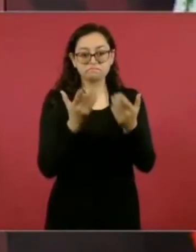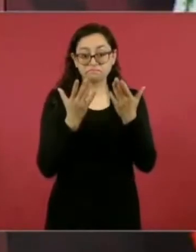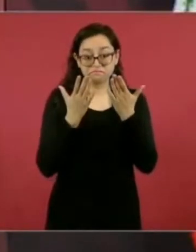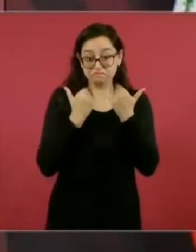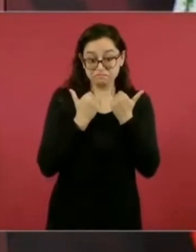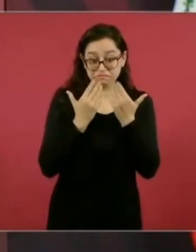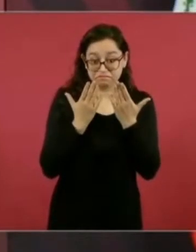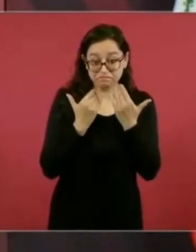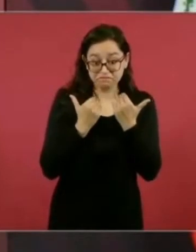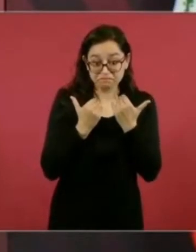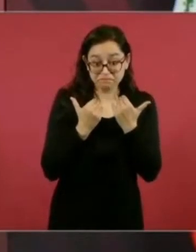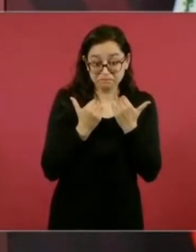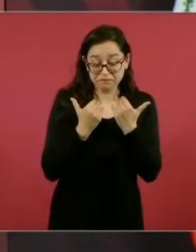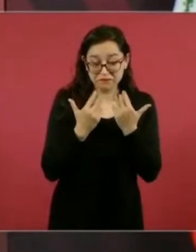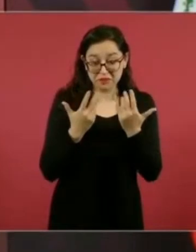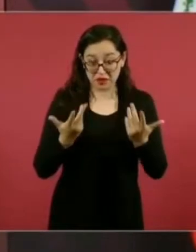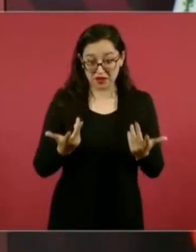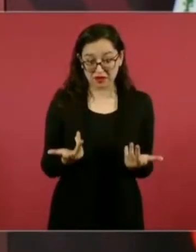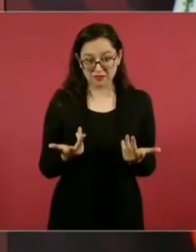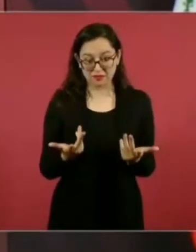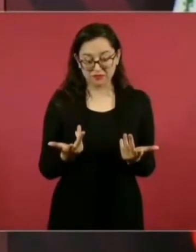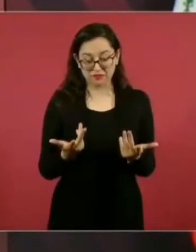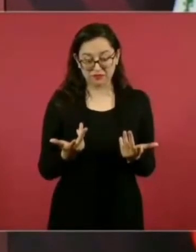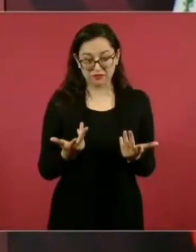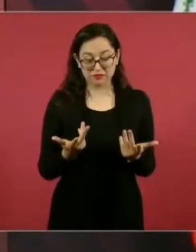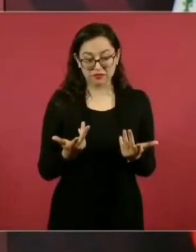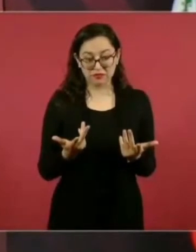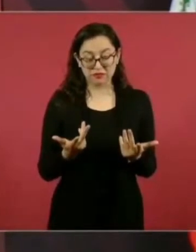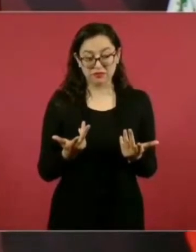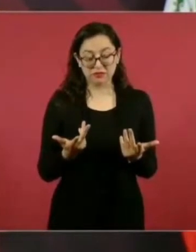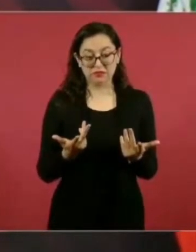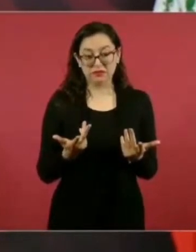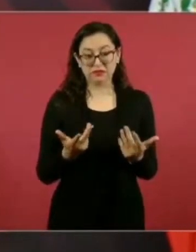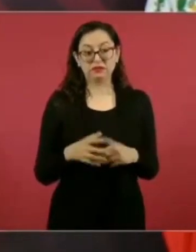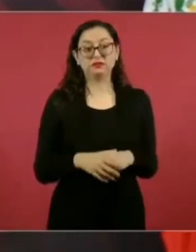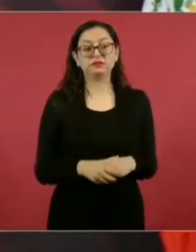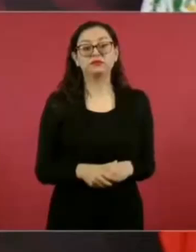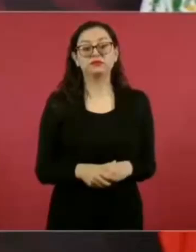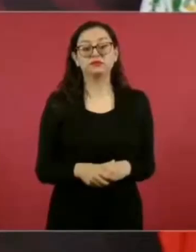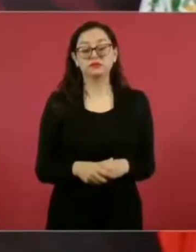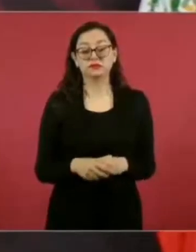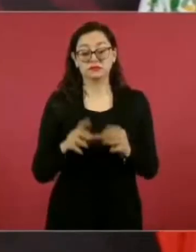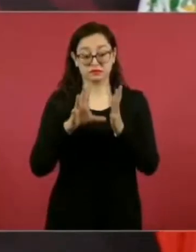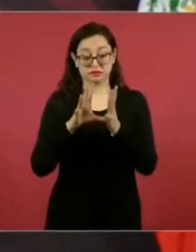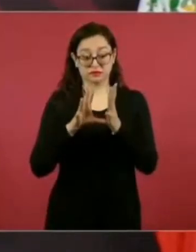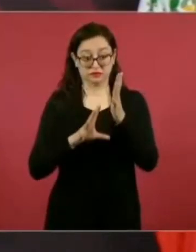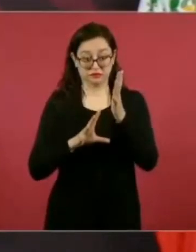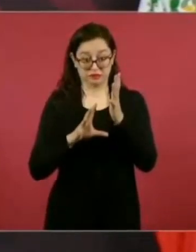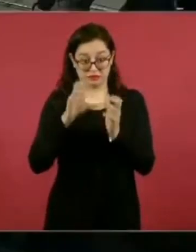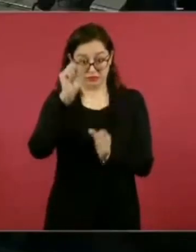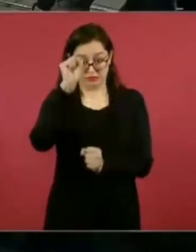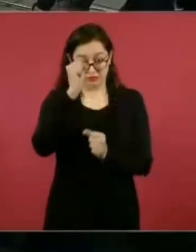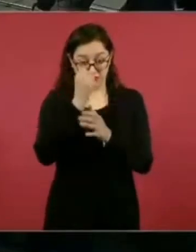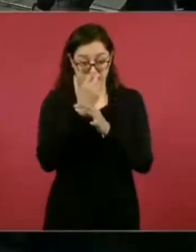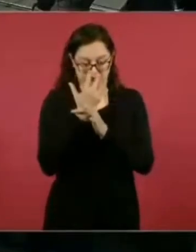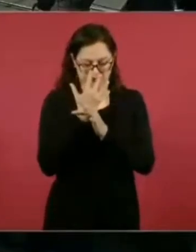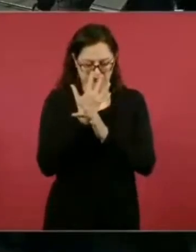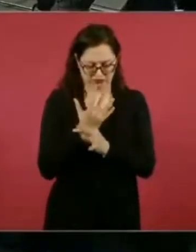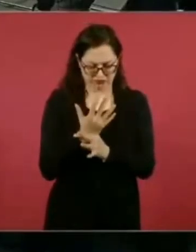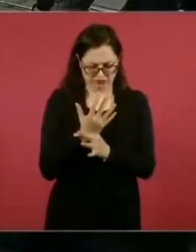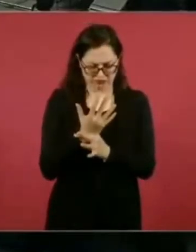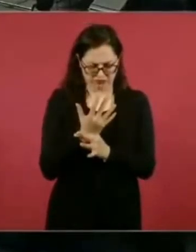llegamos, de acuerdo a la Constitución, la Secretaría de la Defensa y la Secretaría de Marina no